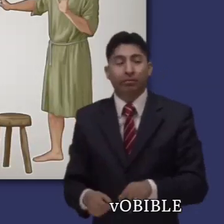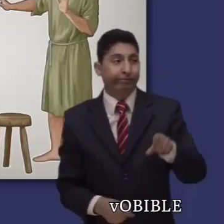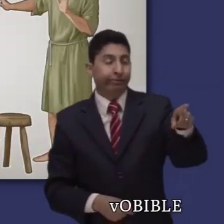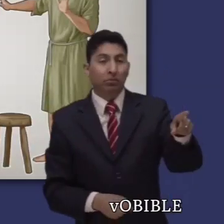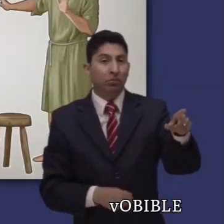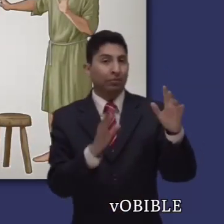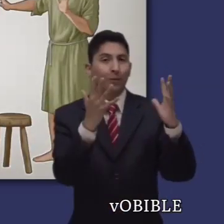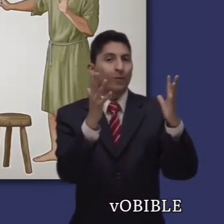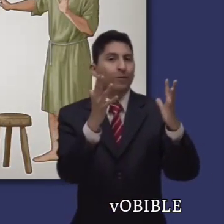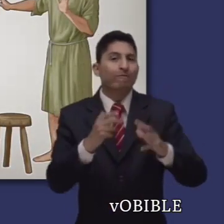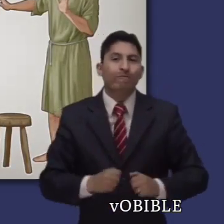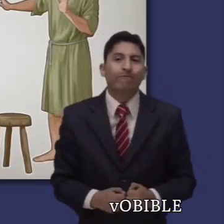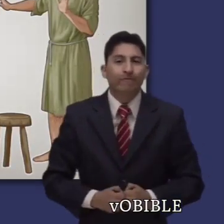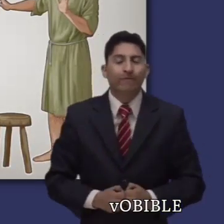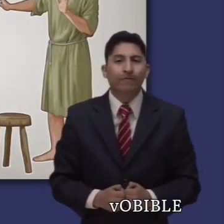obtener el perdón de Dios.